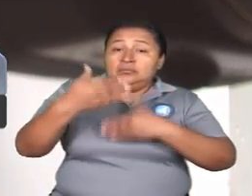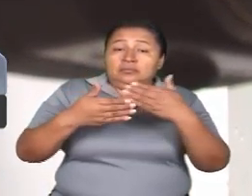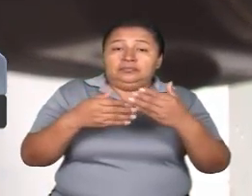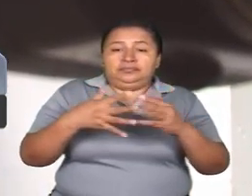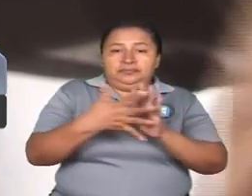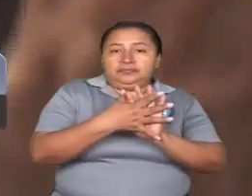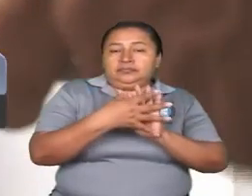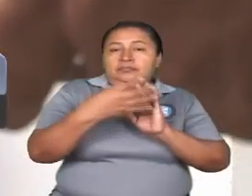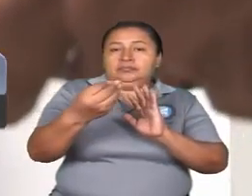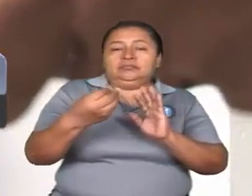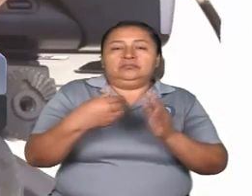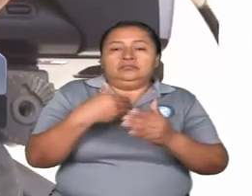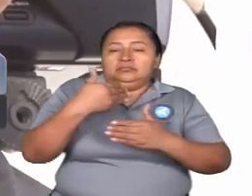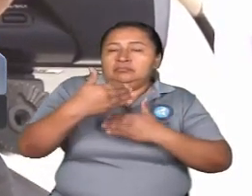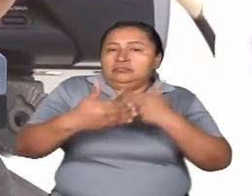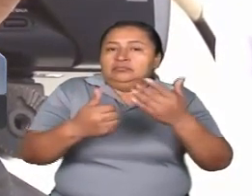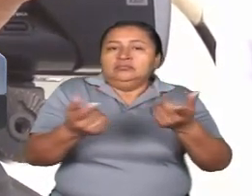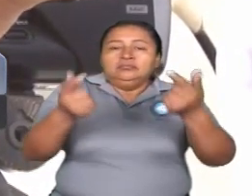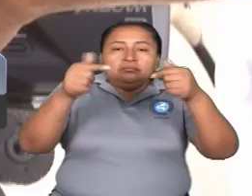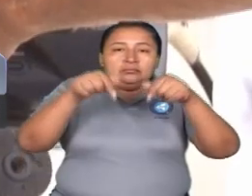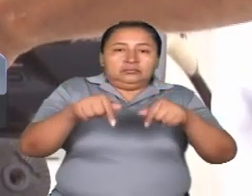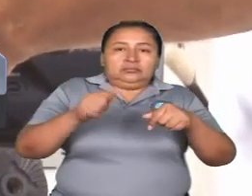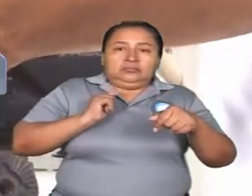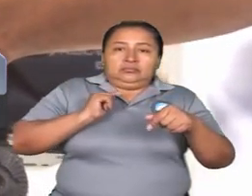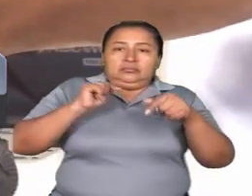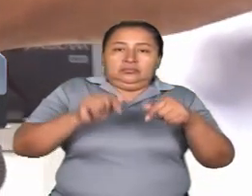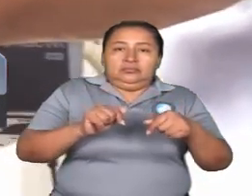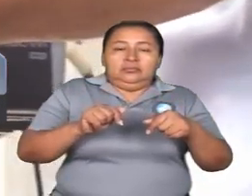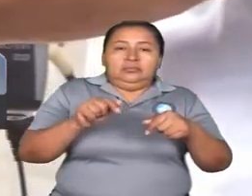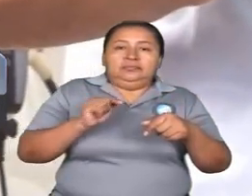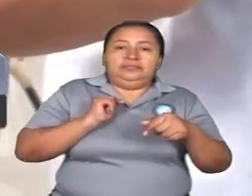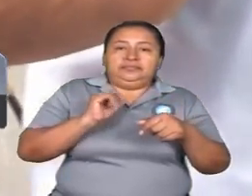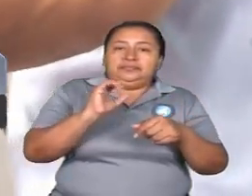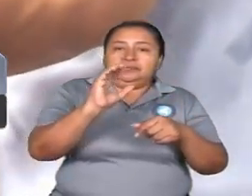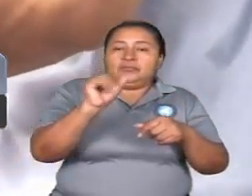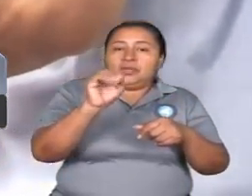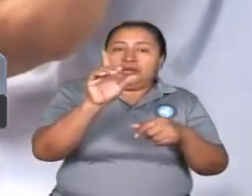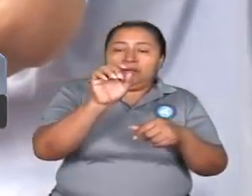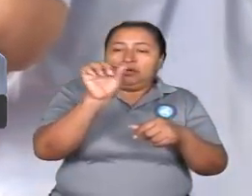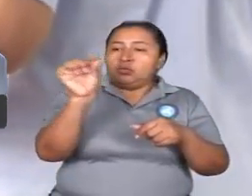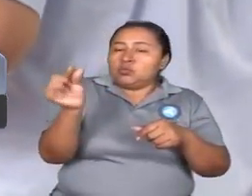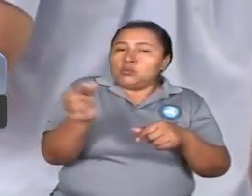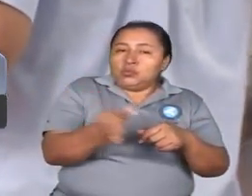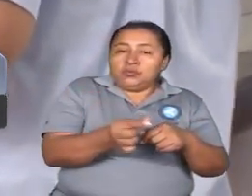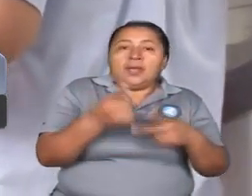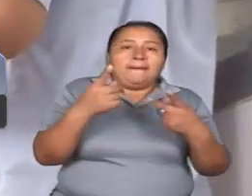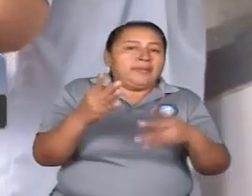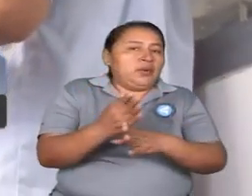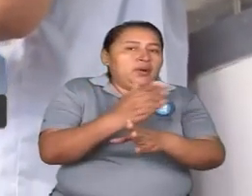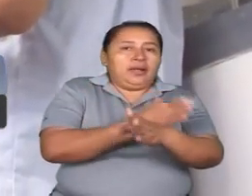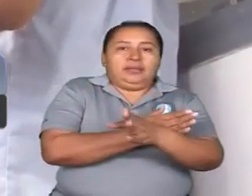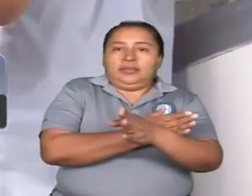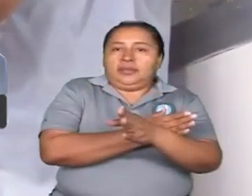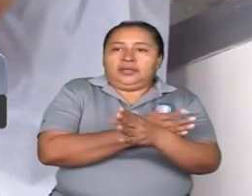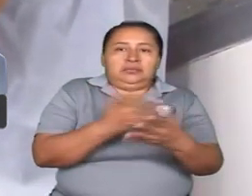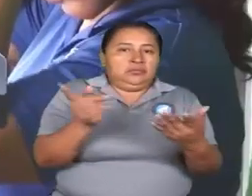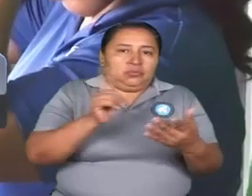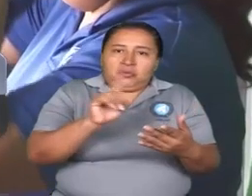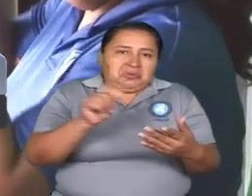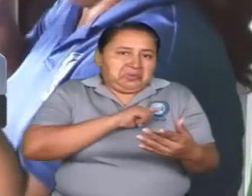transmisión. Ahora mismo estamos dentro de una cablera únicamente, pero en el principio no era